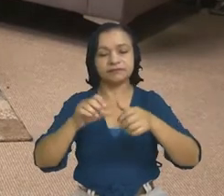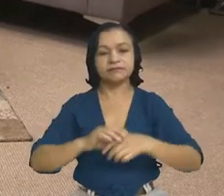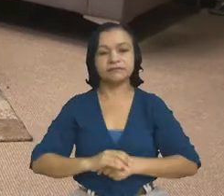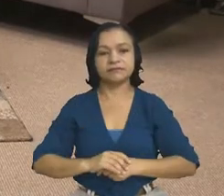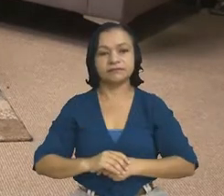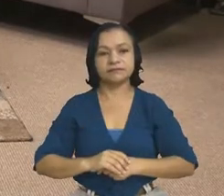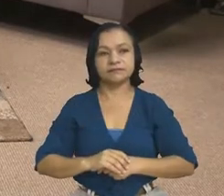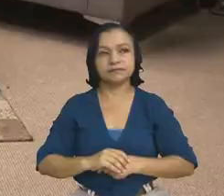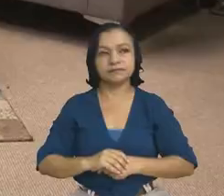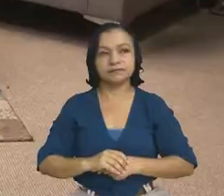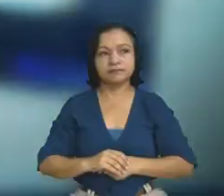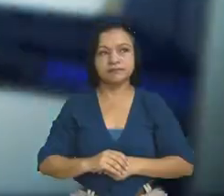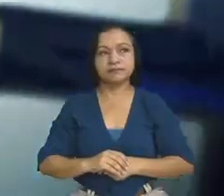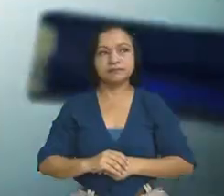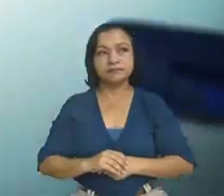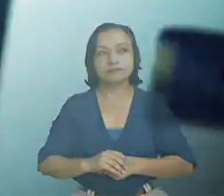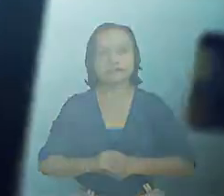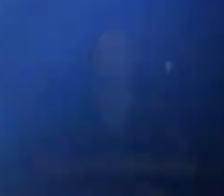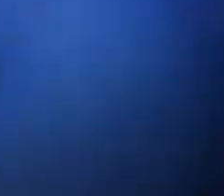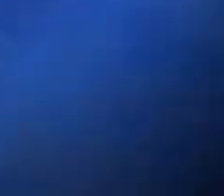volvemos.